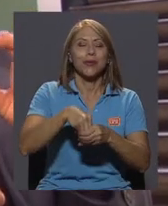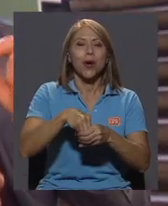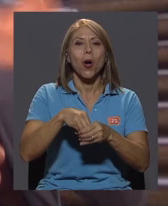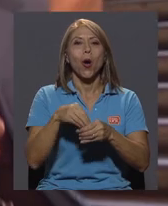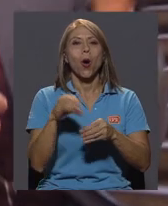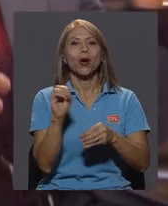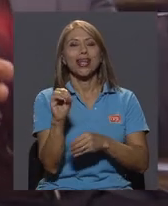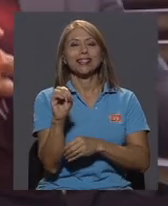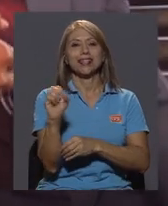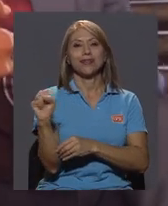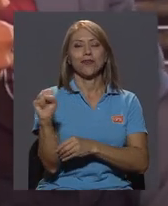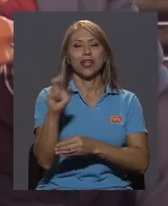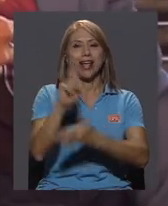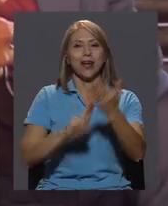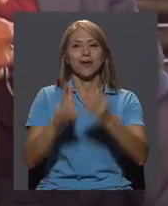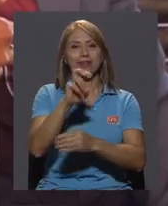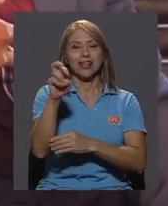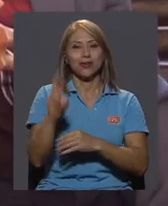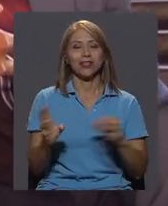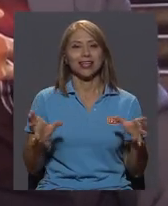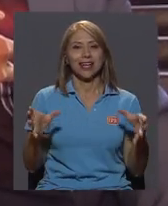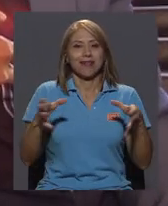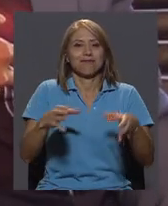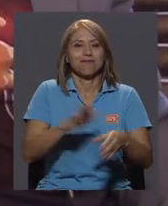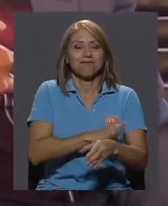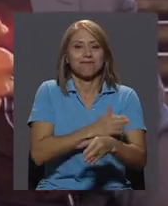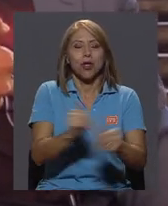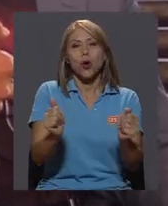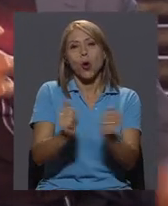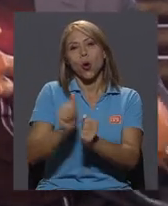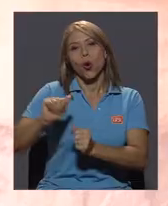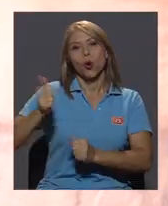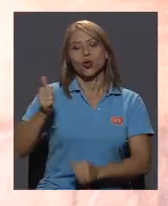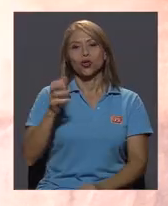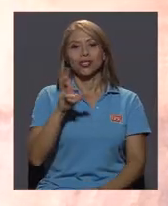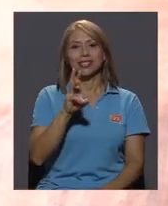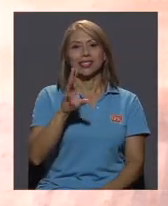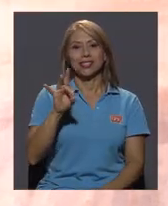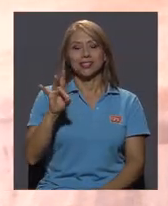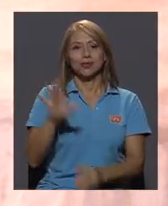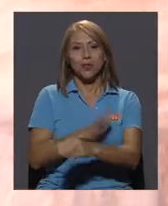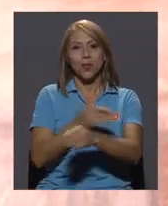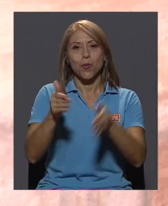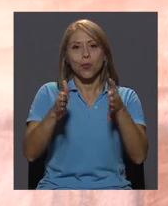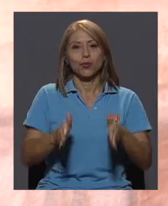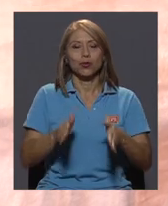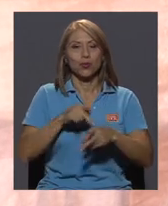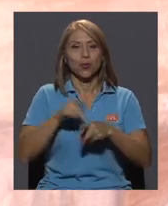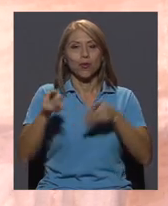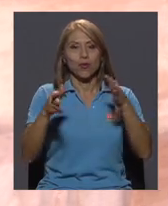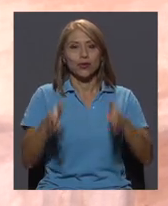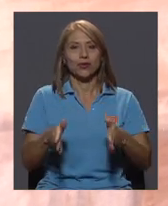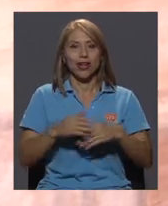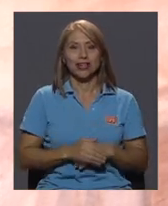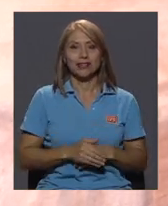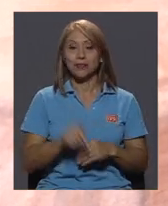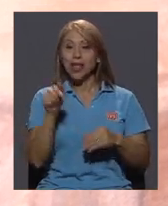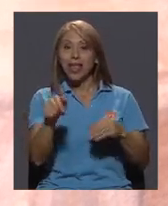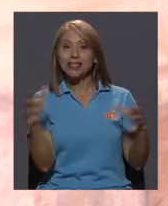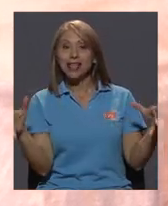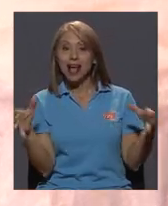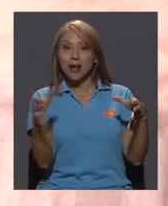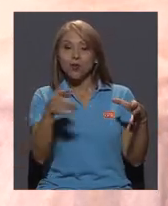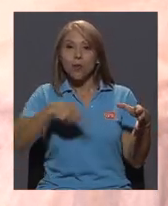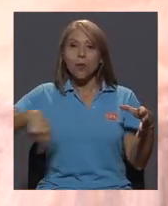Orquesta Sinfónica de la Universidad de Costa Rica junto a otros 68 músicos profesionales. Esta